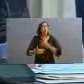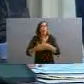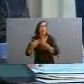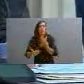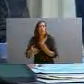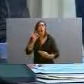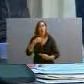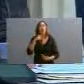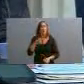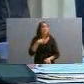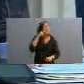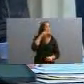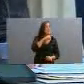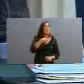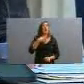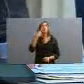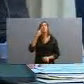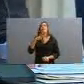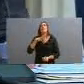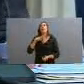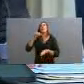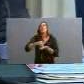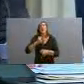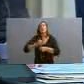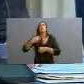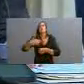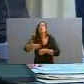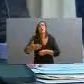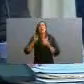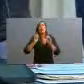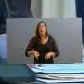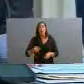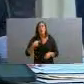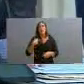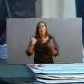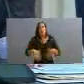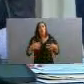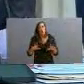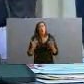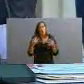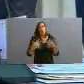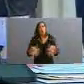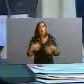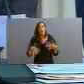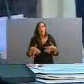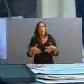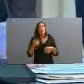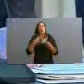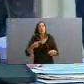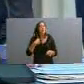falta recorrer y otras tantas cuánto cuesta reconstruir lo que ha sido